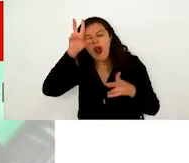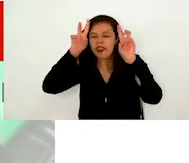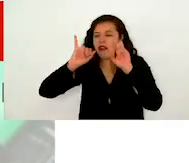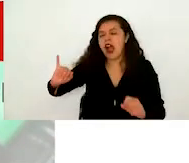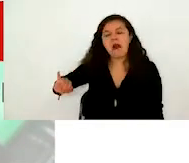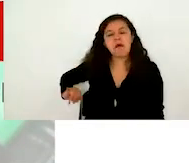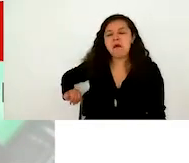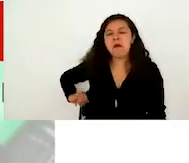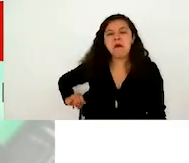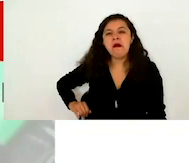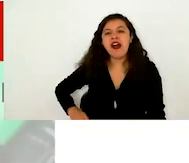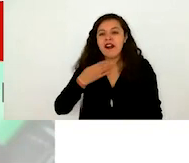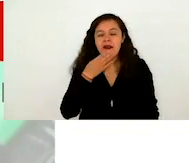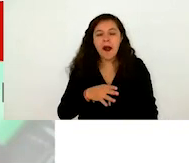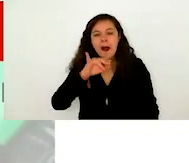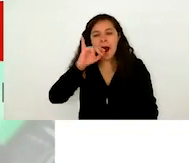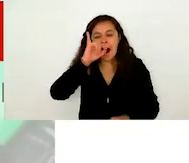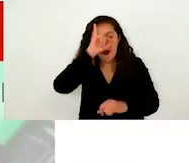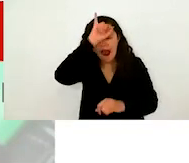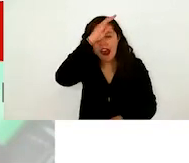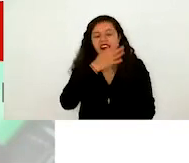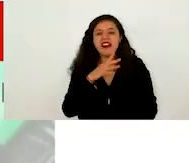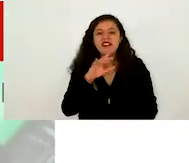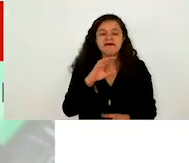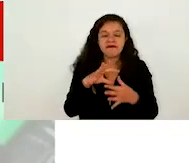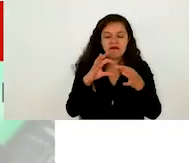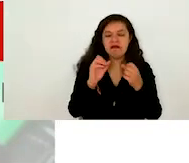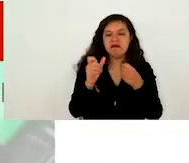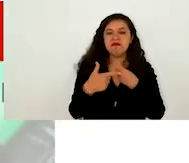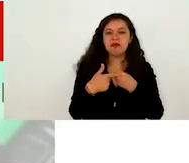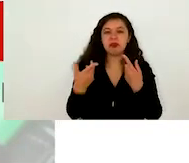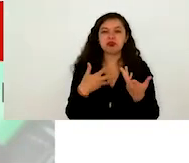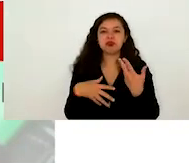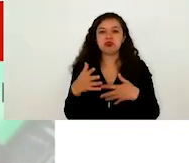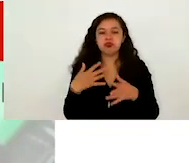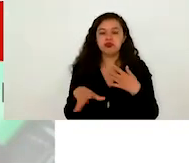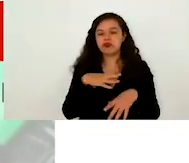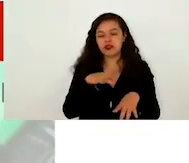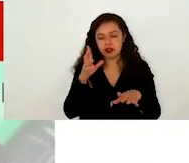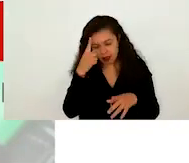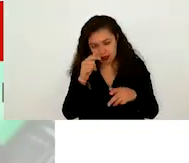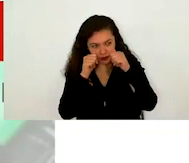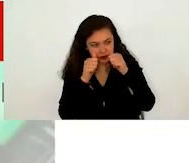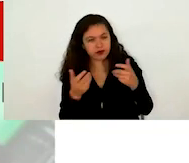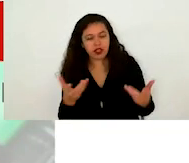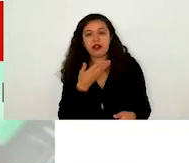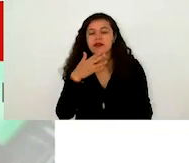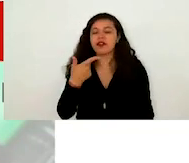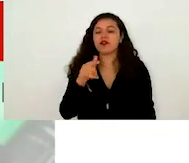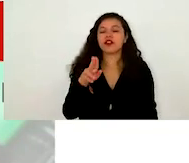en la imagen o está dando indicaciones de algo y en los estarán el atentado que se le está diciendo muy bien guadalupe